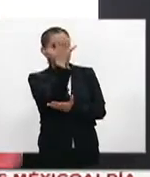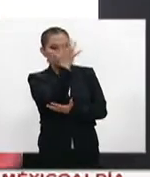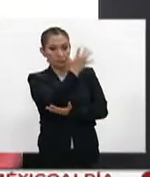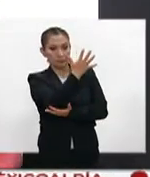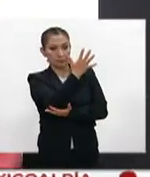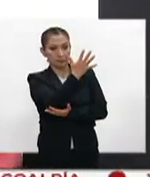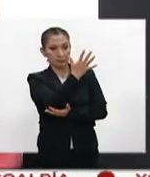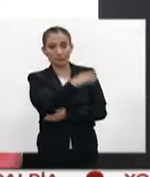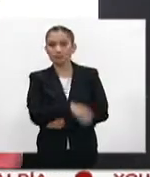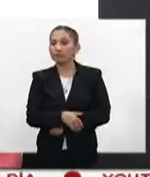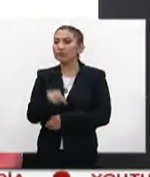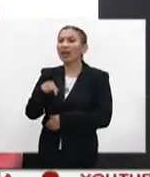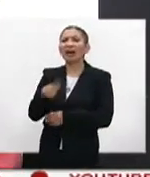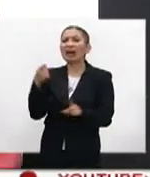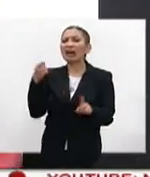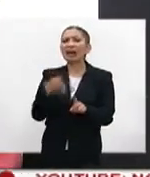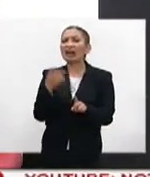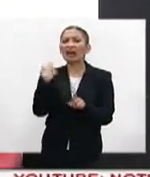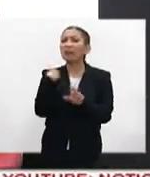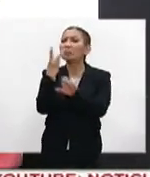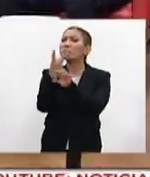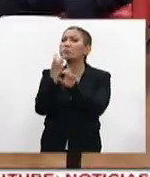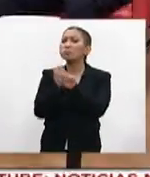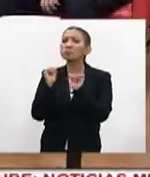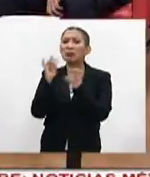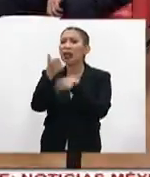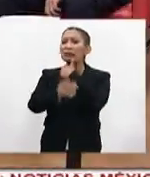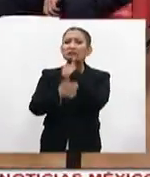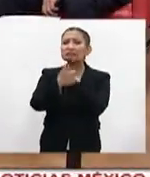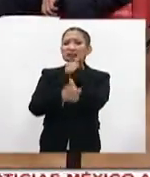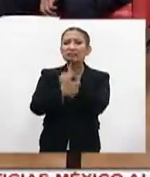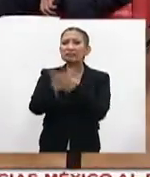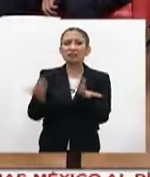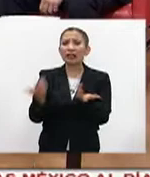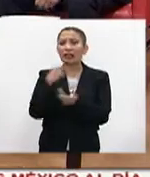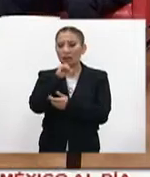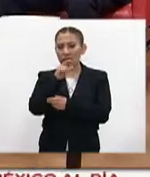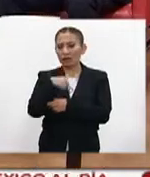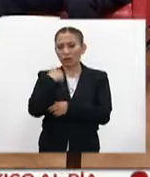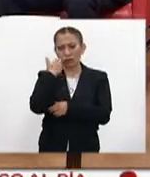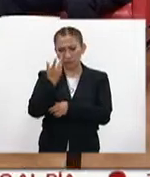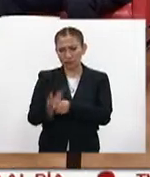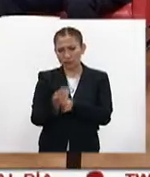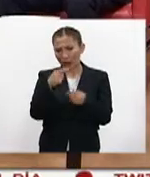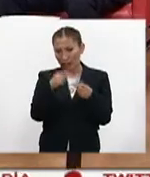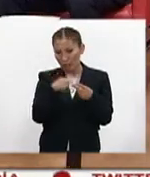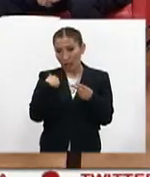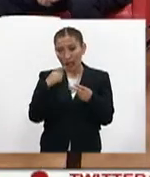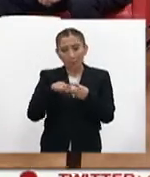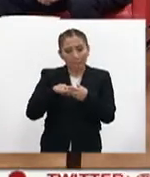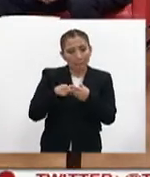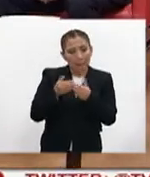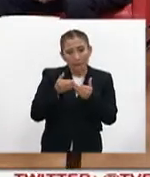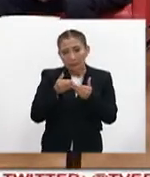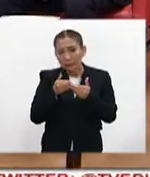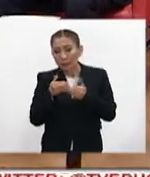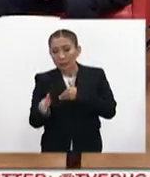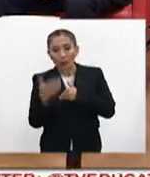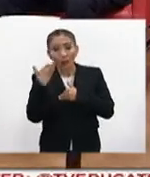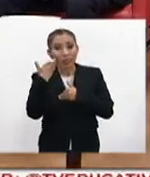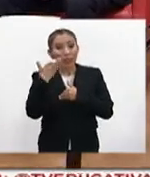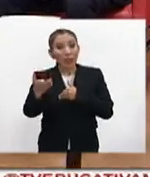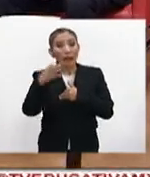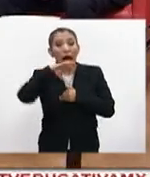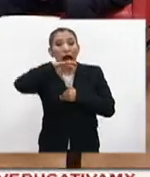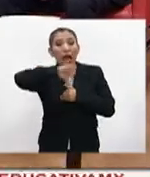¿verdad? ¿A quién va dirigida esta convocatoria principalmente, ingeniero? Y también me gustaría preguntarle, estamos entrando a la